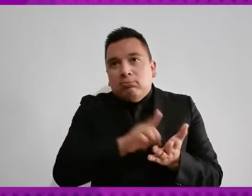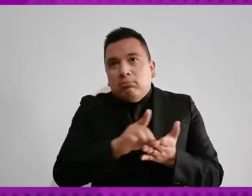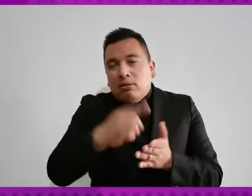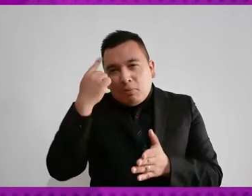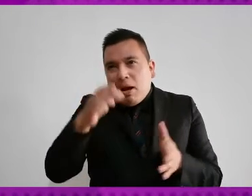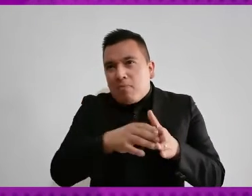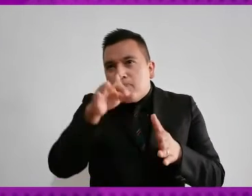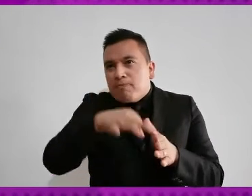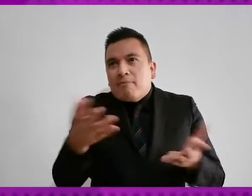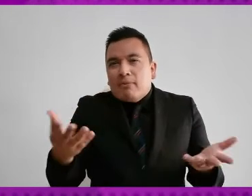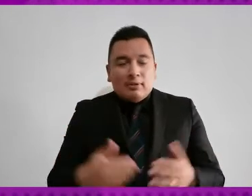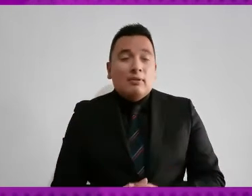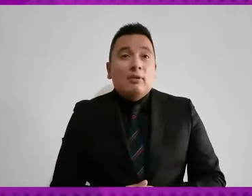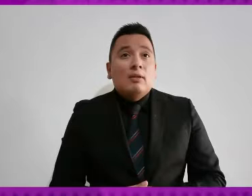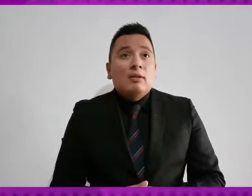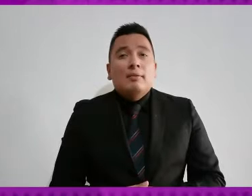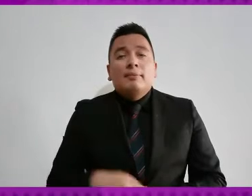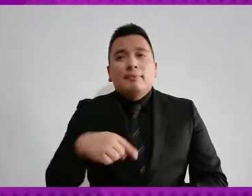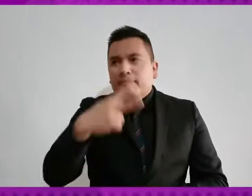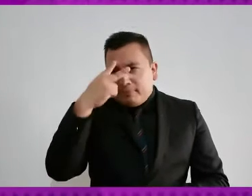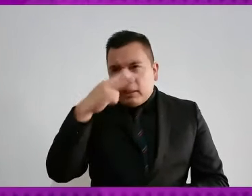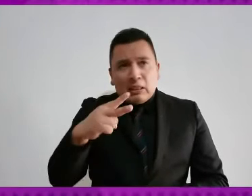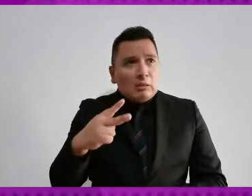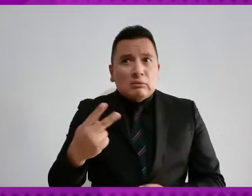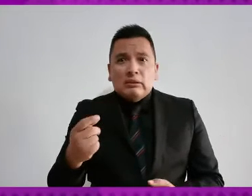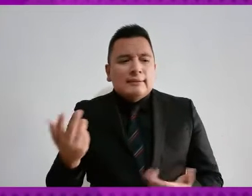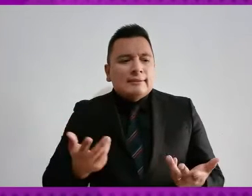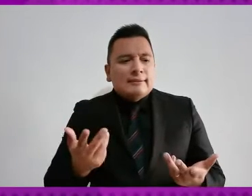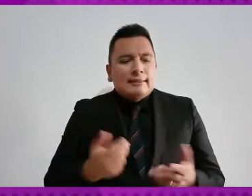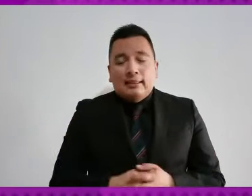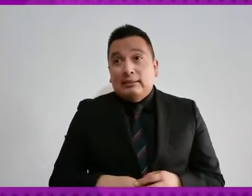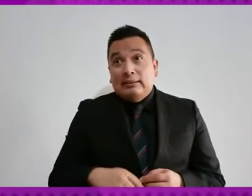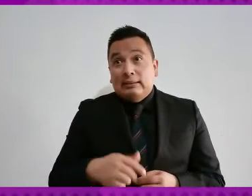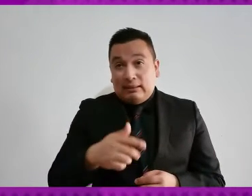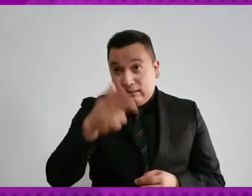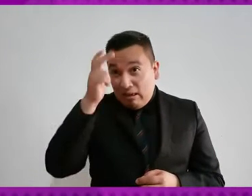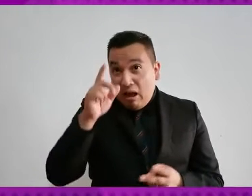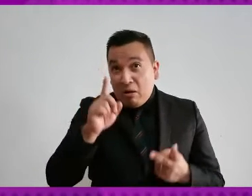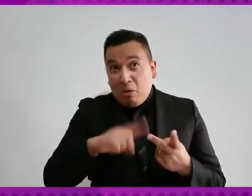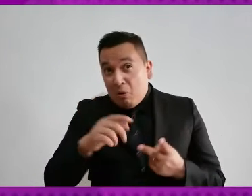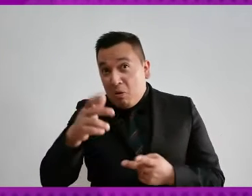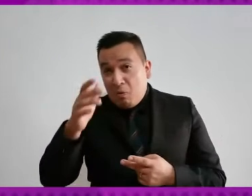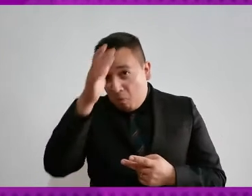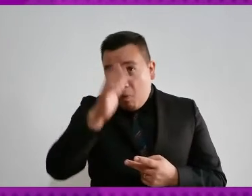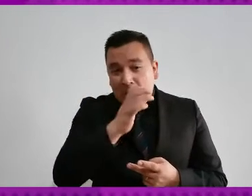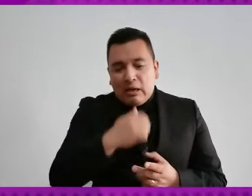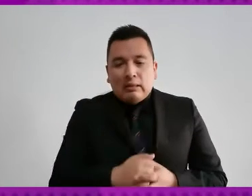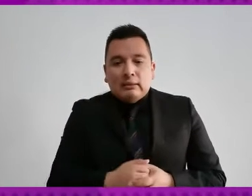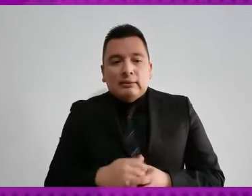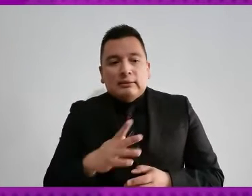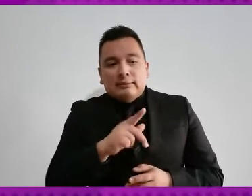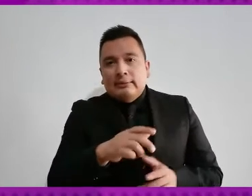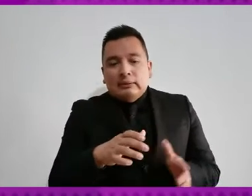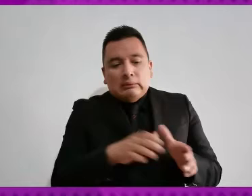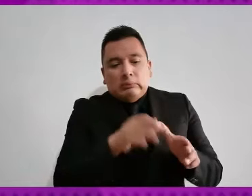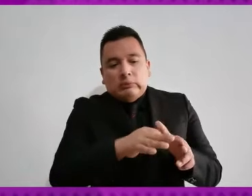ciudadanos. México no fue la excepción. Y en el caso de Hidalgo y Coahuila, si bien se pospusieron las elecciones, aprendimos mucho de estos